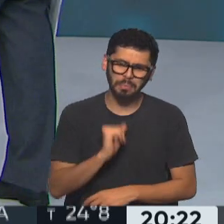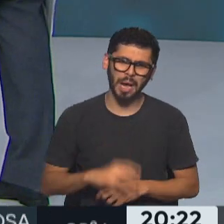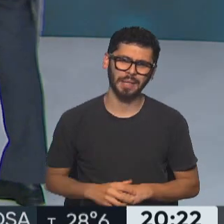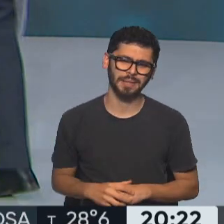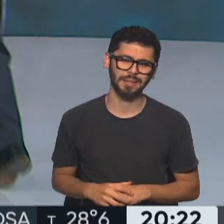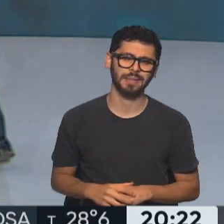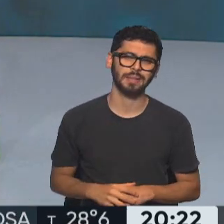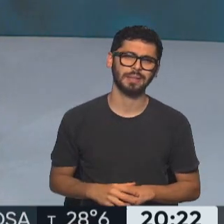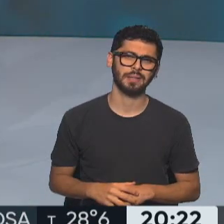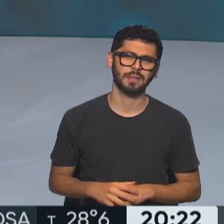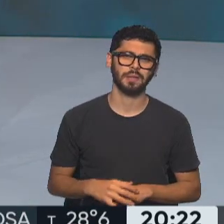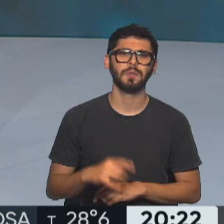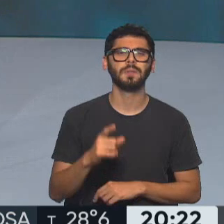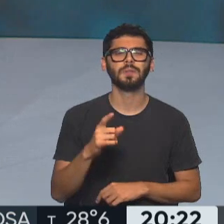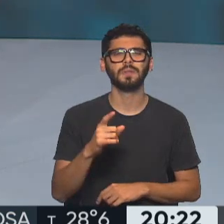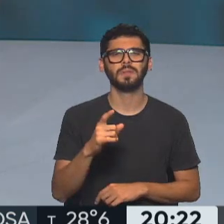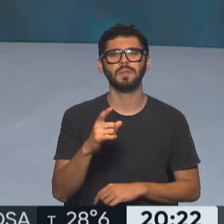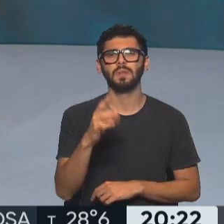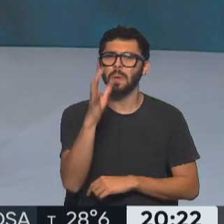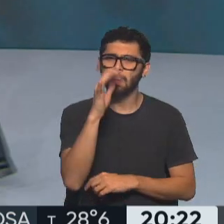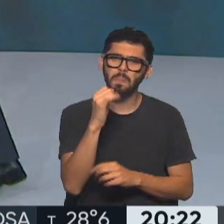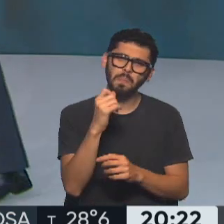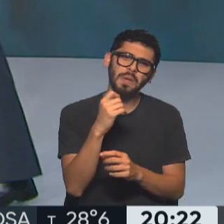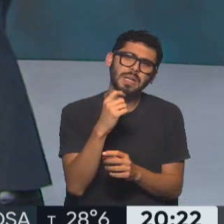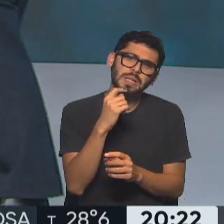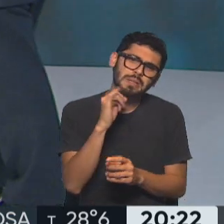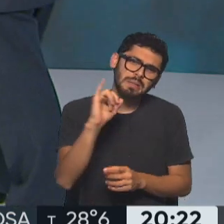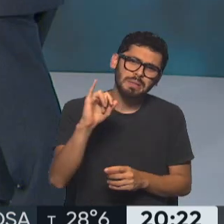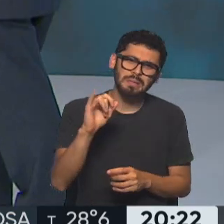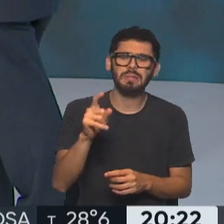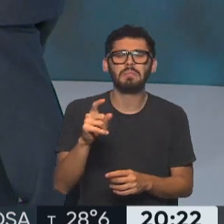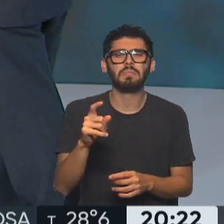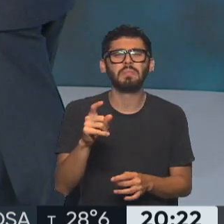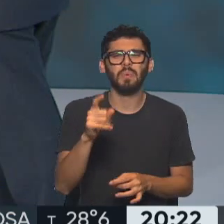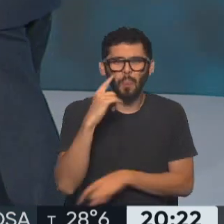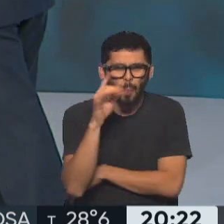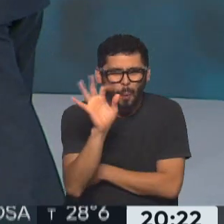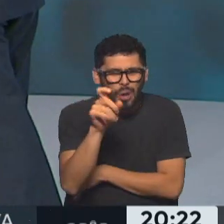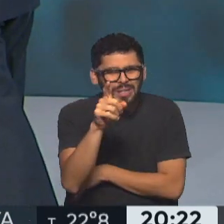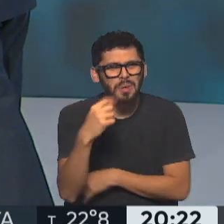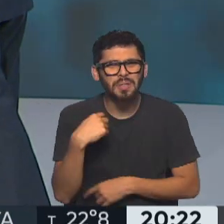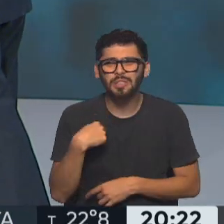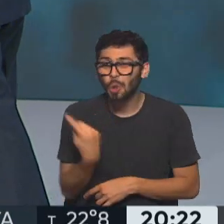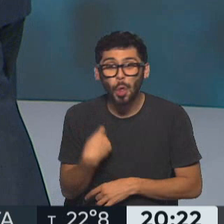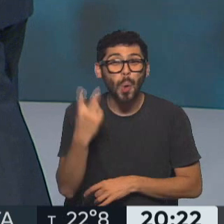Puedo hablar y preguntarle, usted sabe que estamos complicados por 20 años.